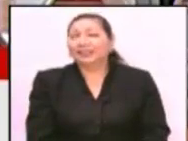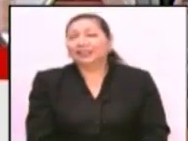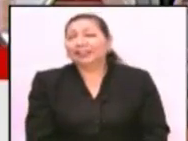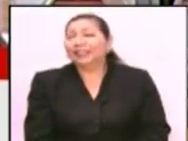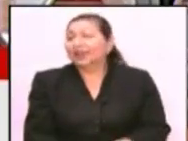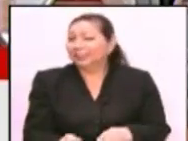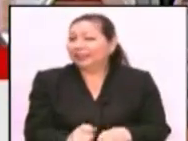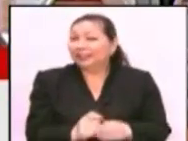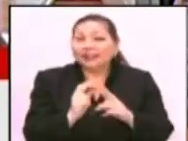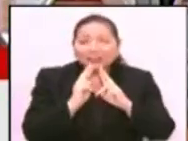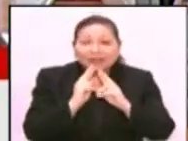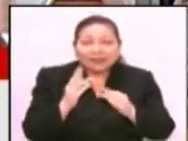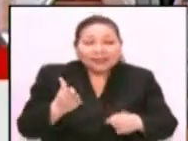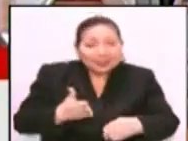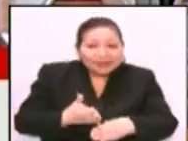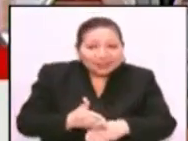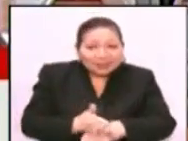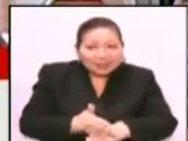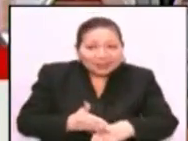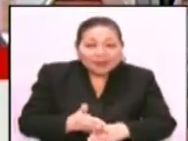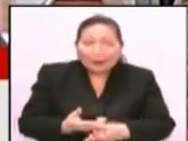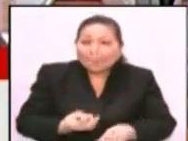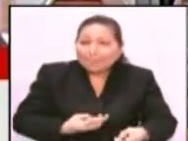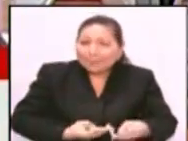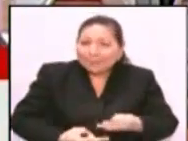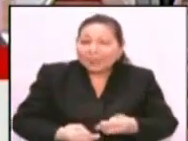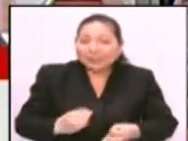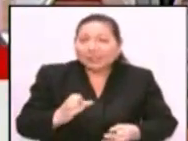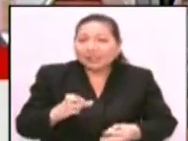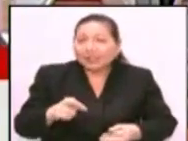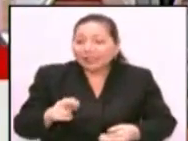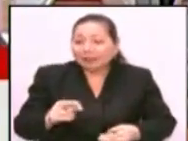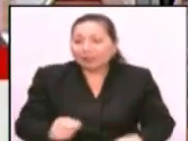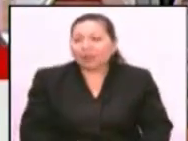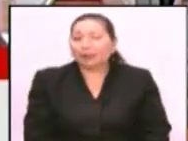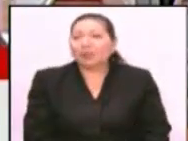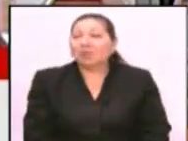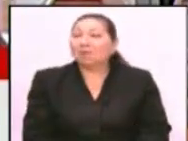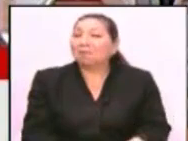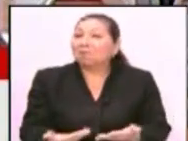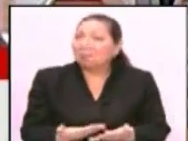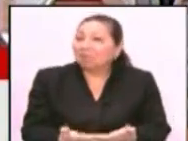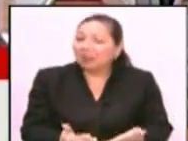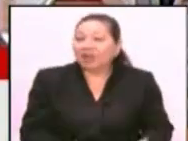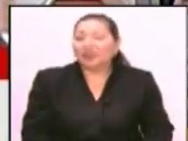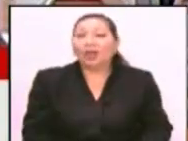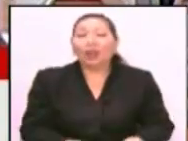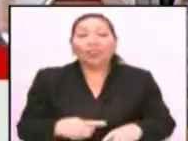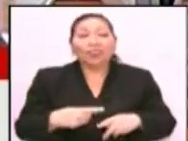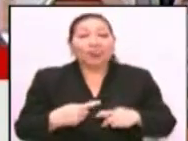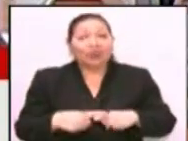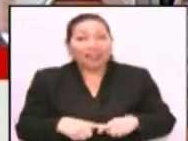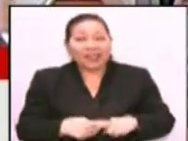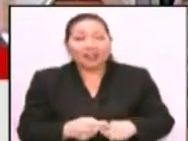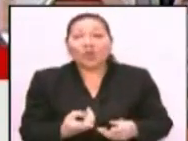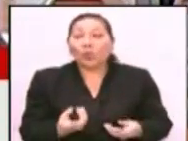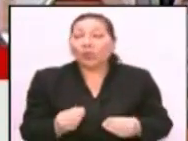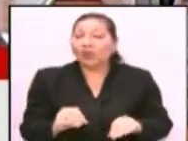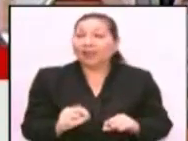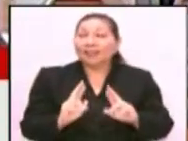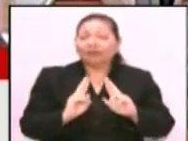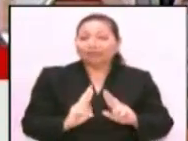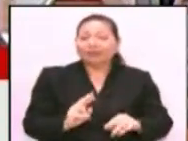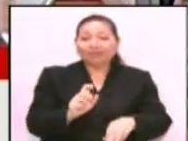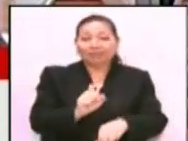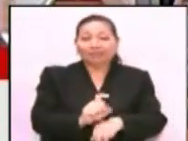el taller responde a carpintería y a la demanda de mercado, el ceptro estaba enseñando manualidades o tejido, cuando tiene que responder